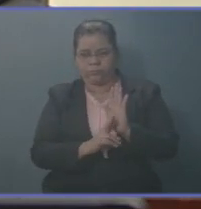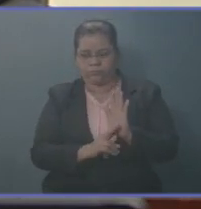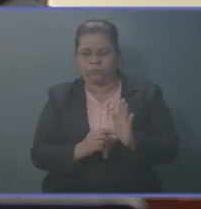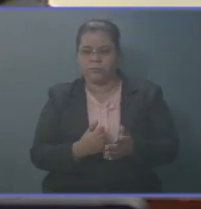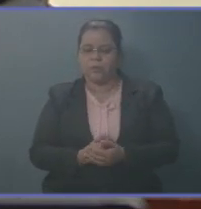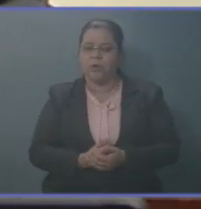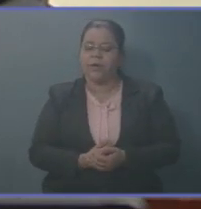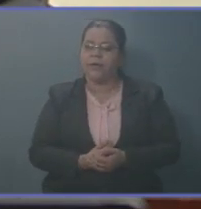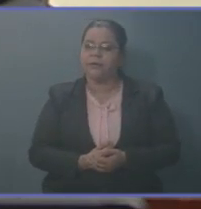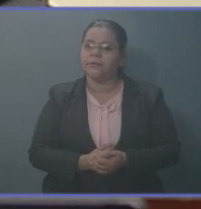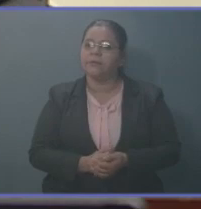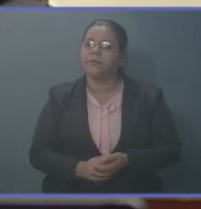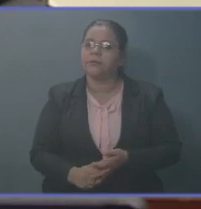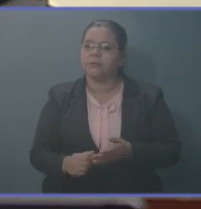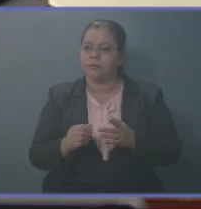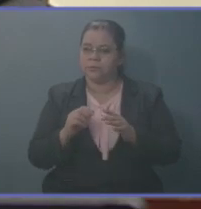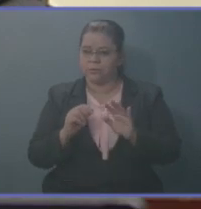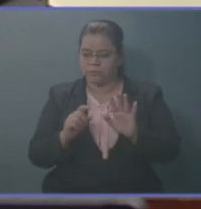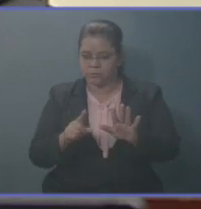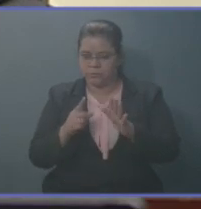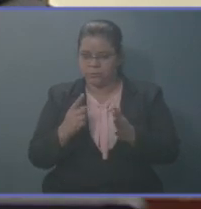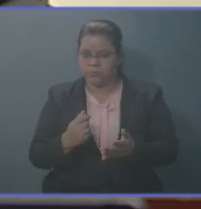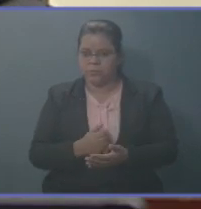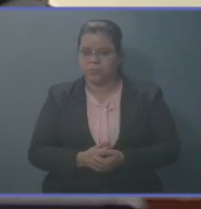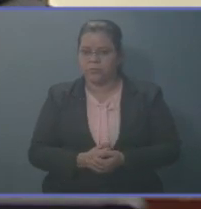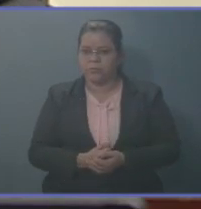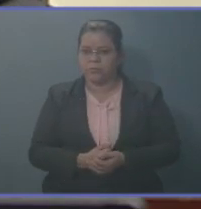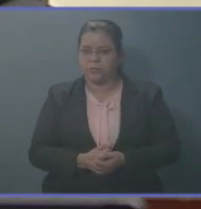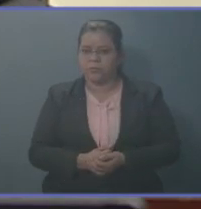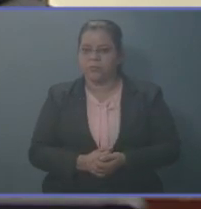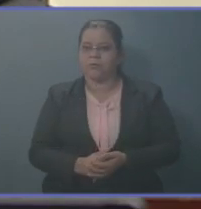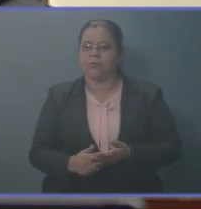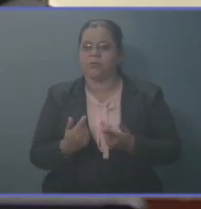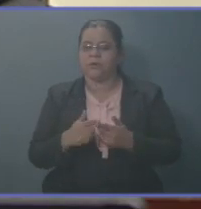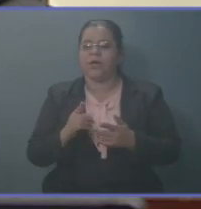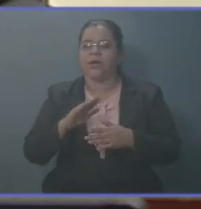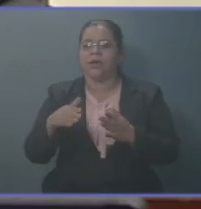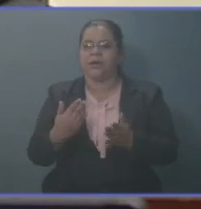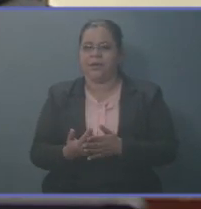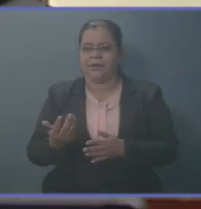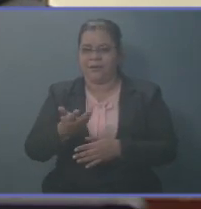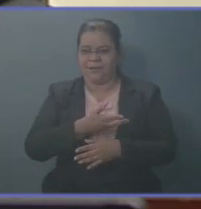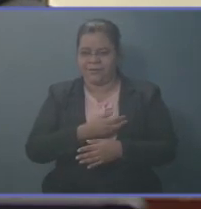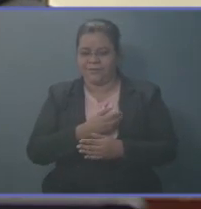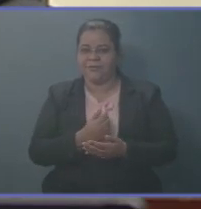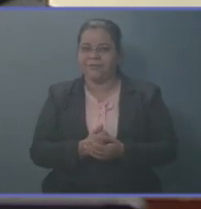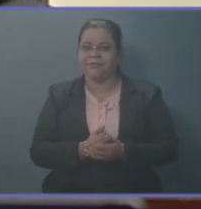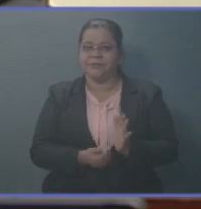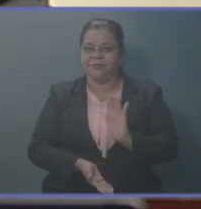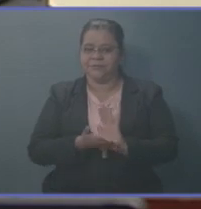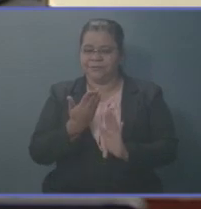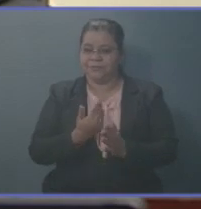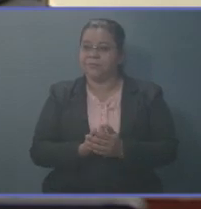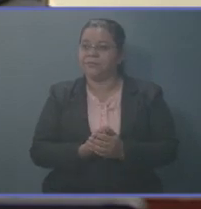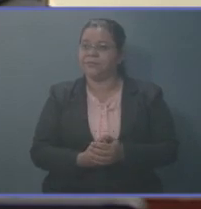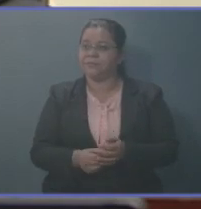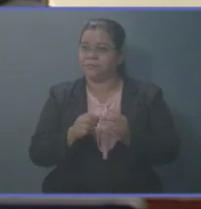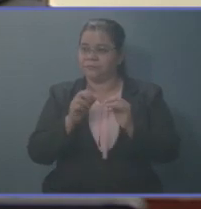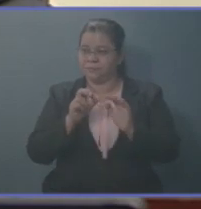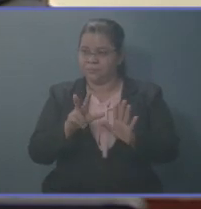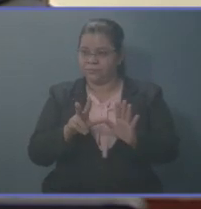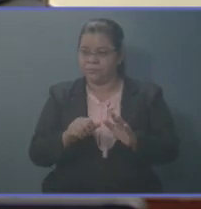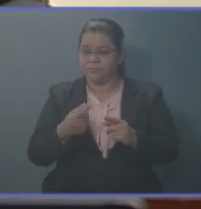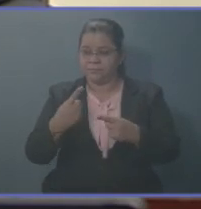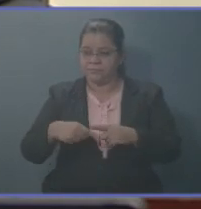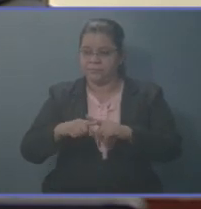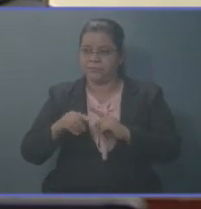resolución. Romanos 14, que por resolución pronunciada a las 13 horas con 10 minutos del 8 de abril de 2020,